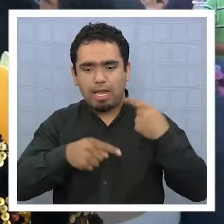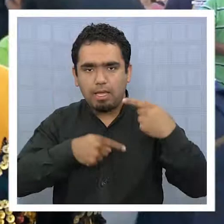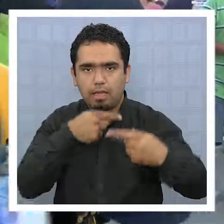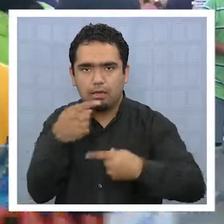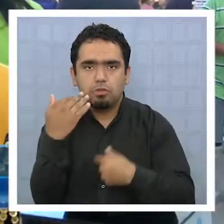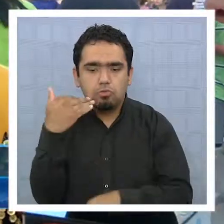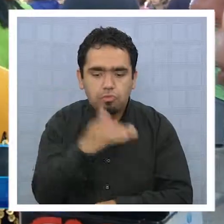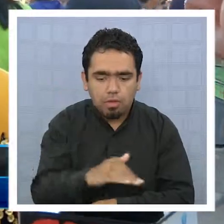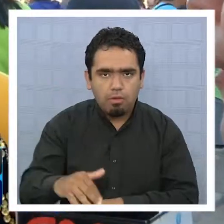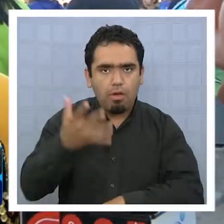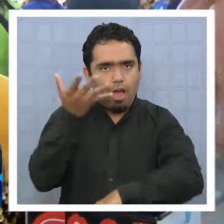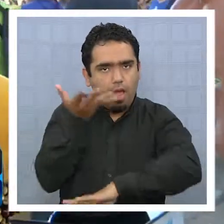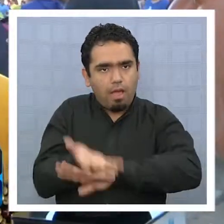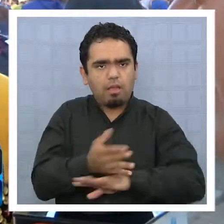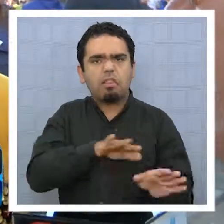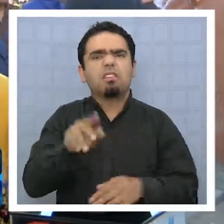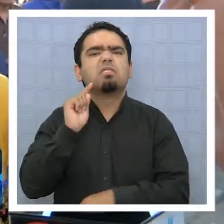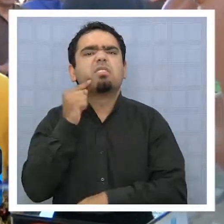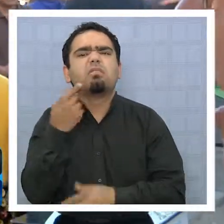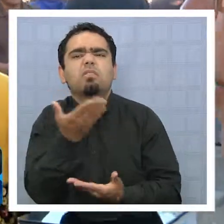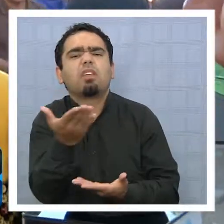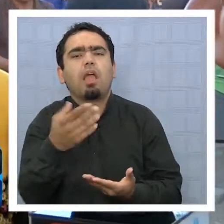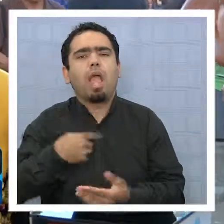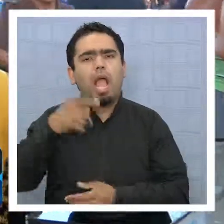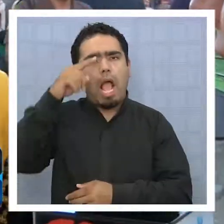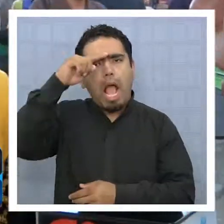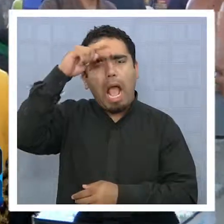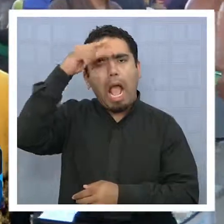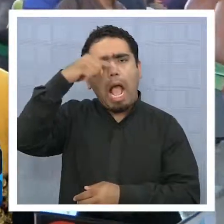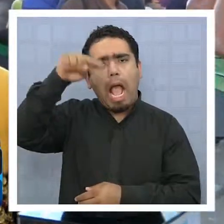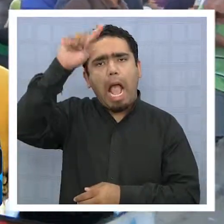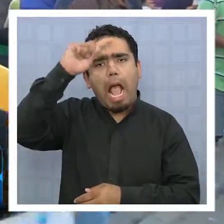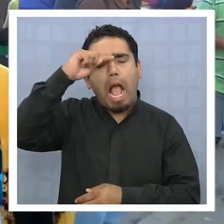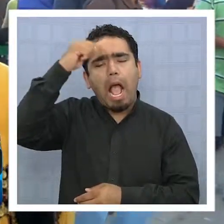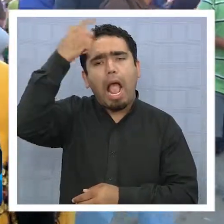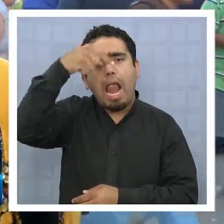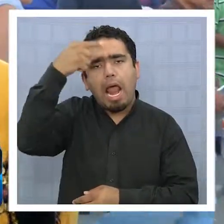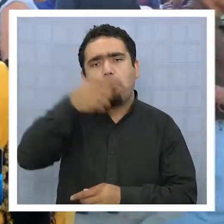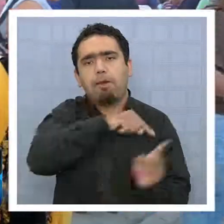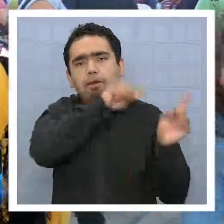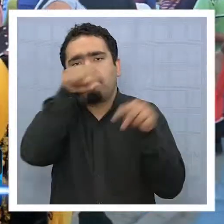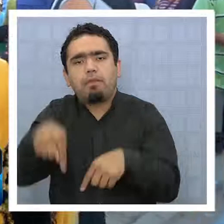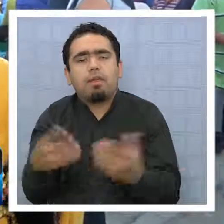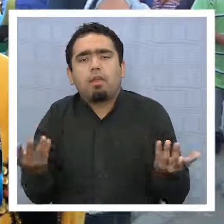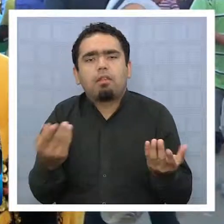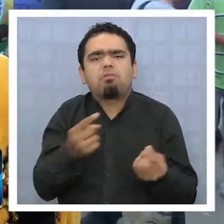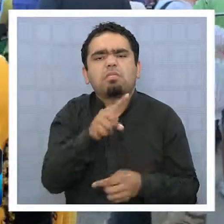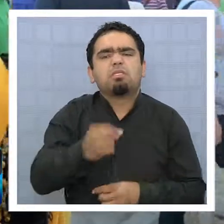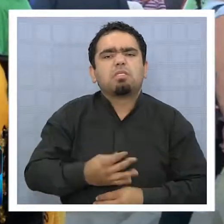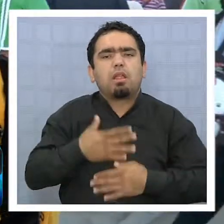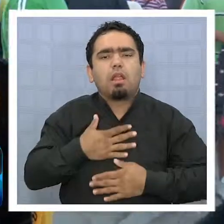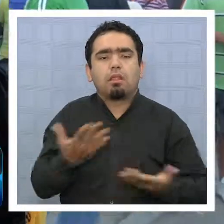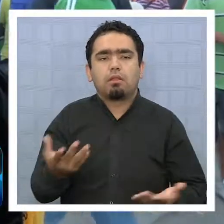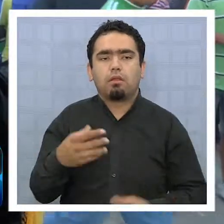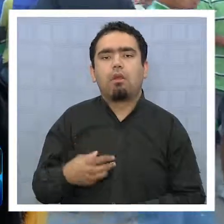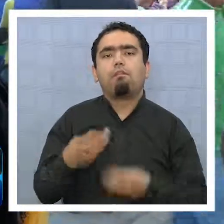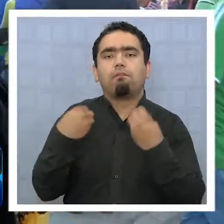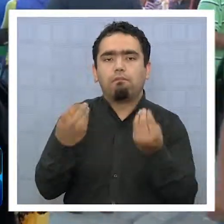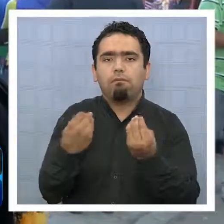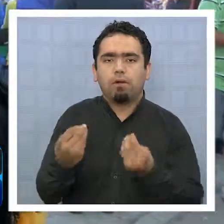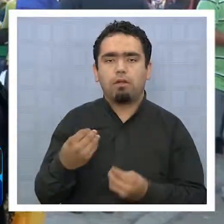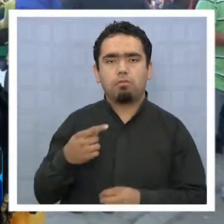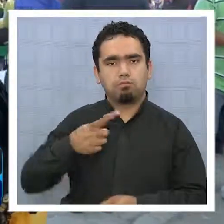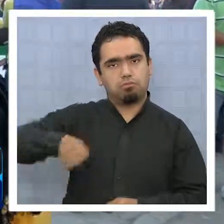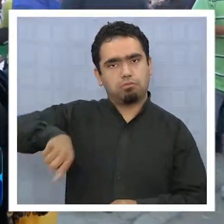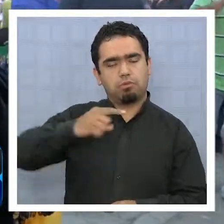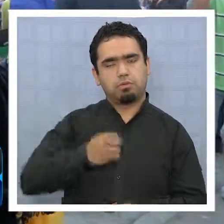tenemos. ¿Qué significa para ustedes venir desde Calama a rendirle tributo a la Virgen? Yo creo que lo más maravilloso que entregar a nuestra devoción